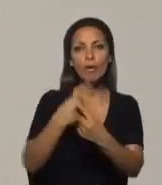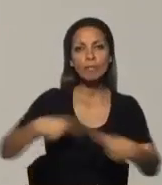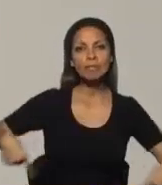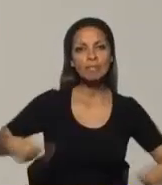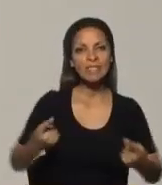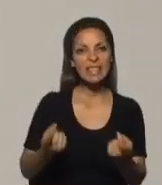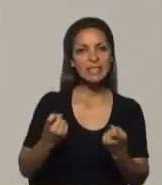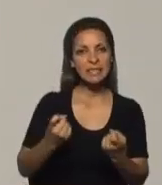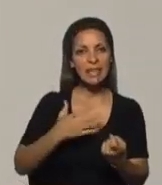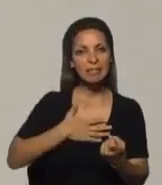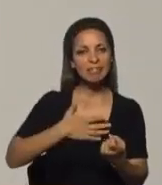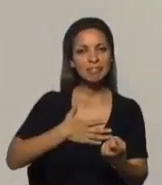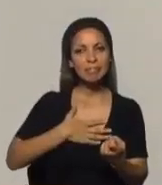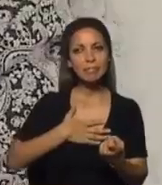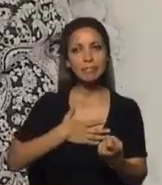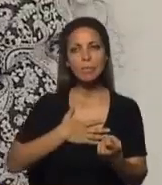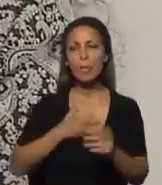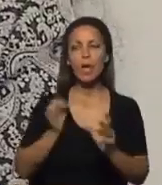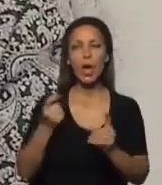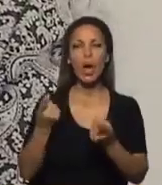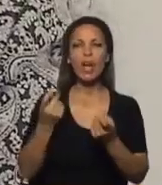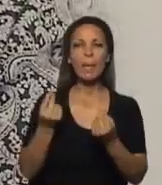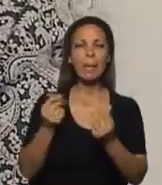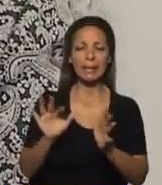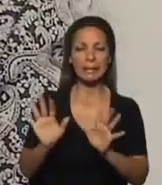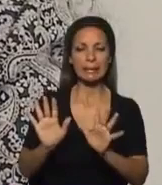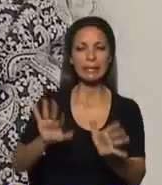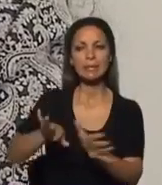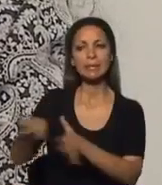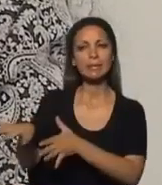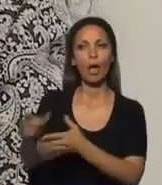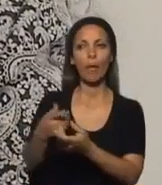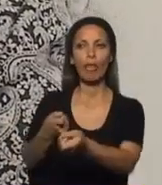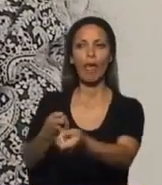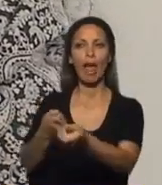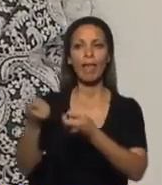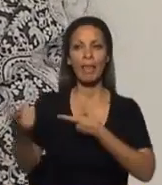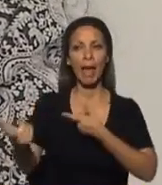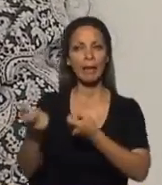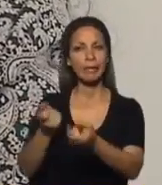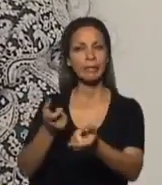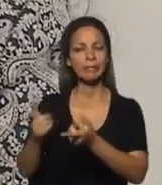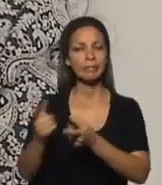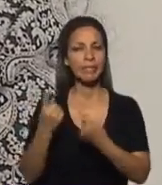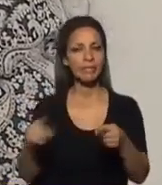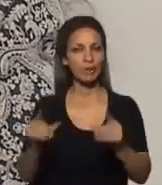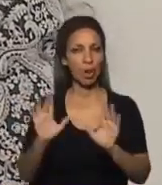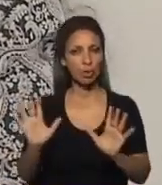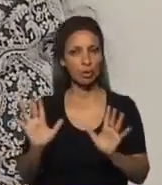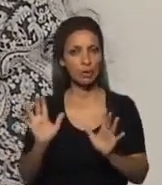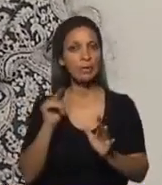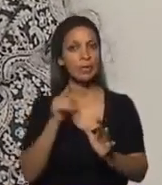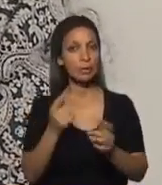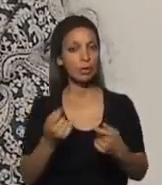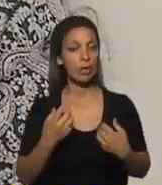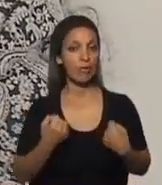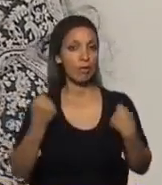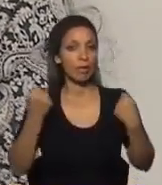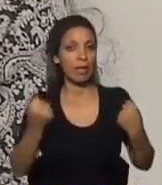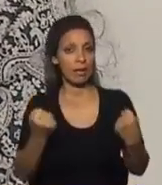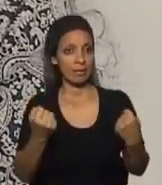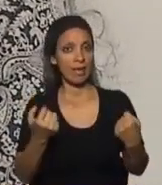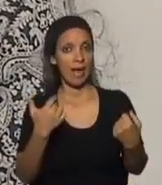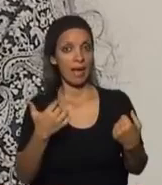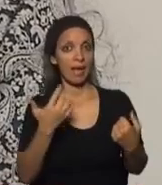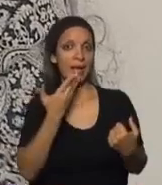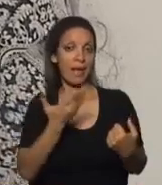sin la mediación del dinero. Y esto también nos da a las mujeres mucha fortaleza cuando el dinero falta. Tenemos estas solidaridades,